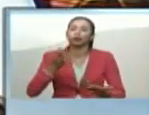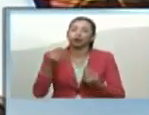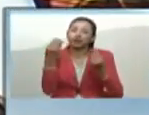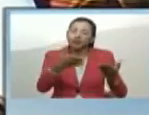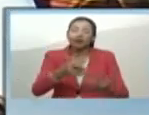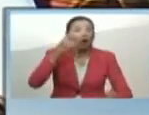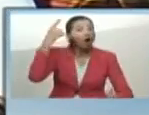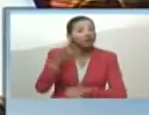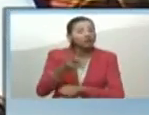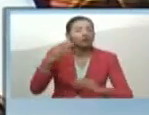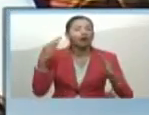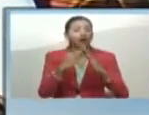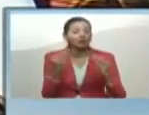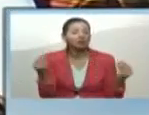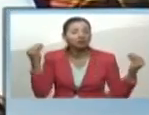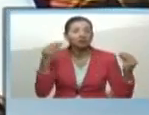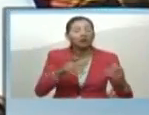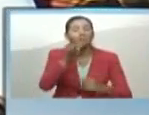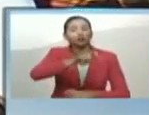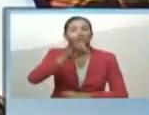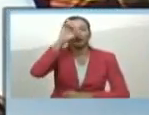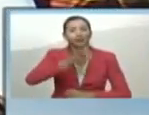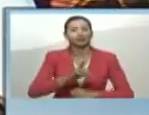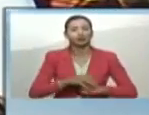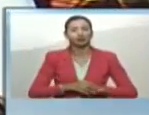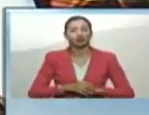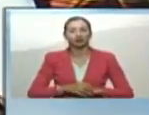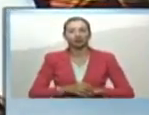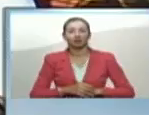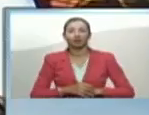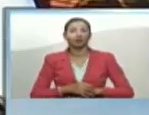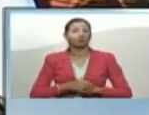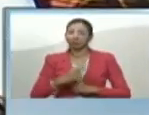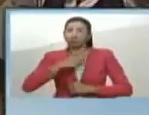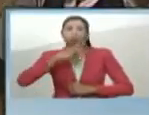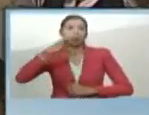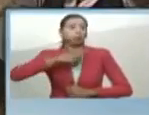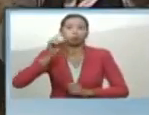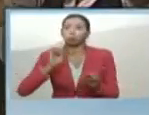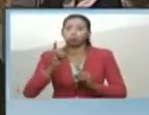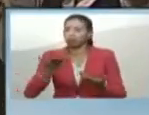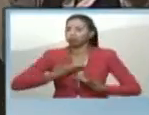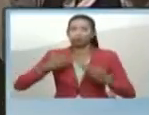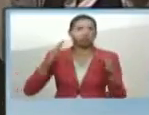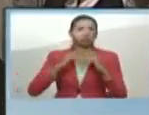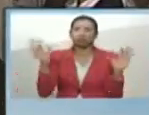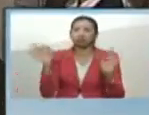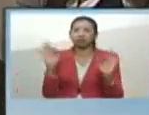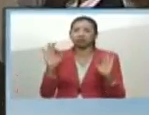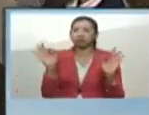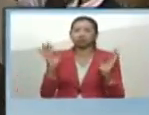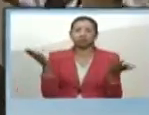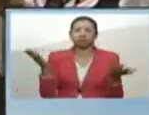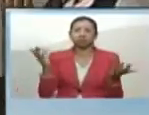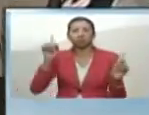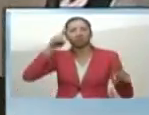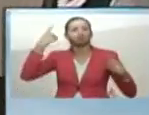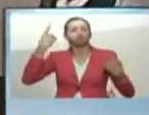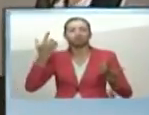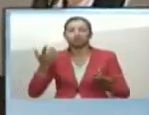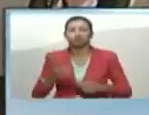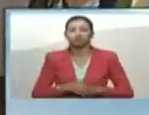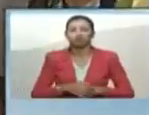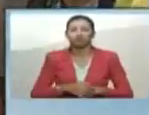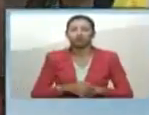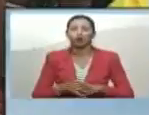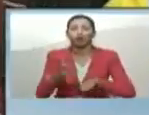obligatoriamente las personas con discapacidad no somos tomados en la asignación de vivienda por el gobierno nacional estadal